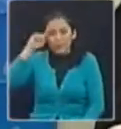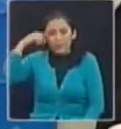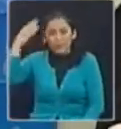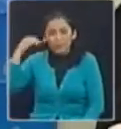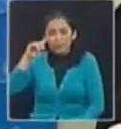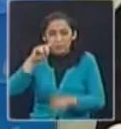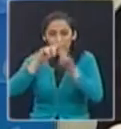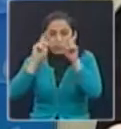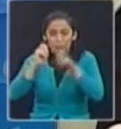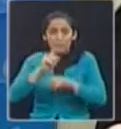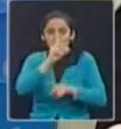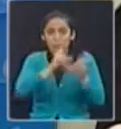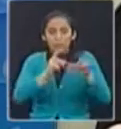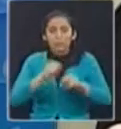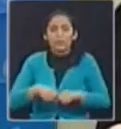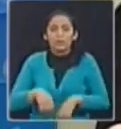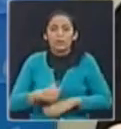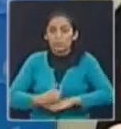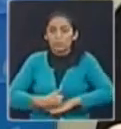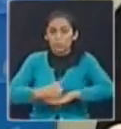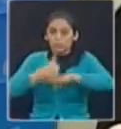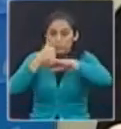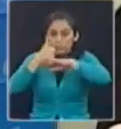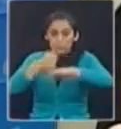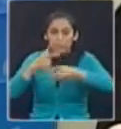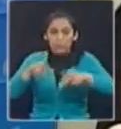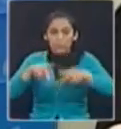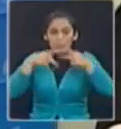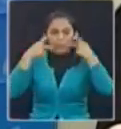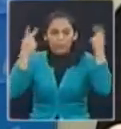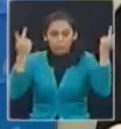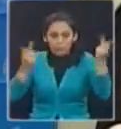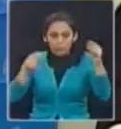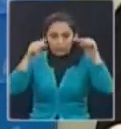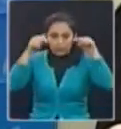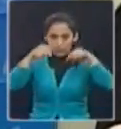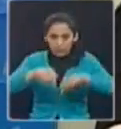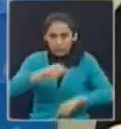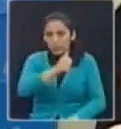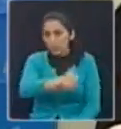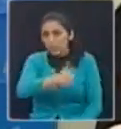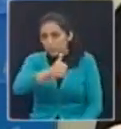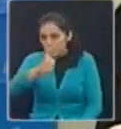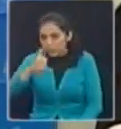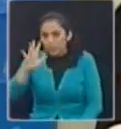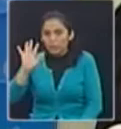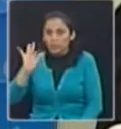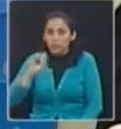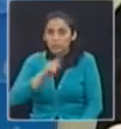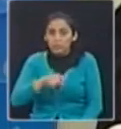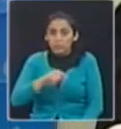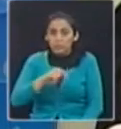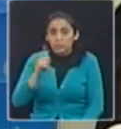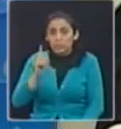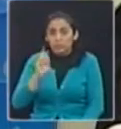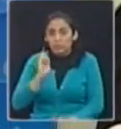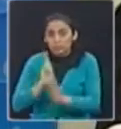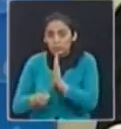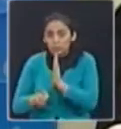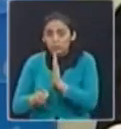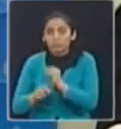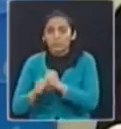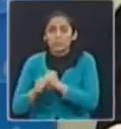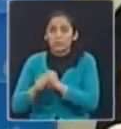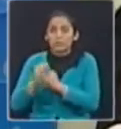para el desempeño de las funciones de un dignatario de elección o de un funcionario público se prohíba que tengan bienes de